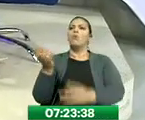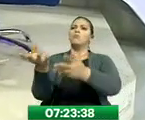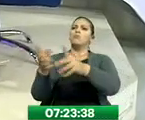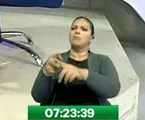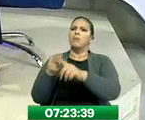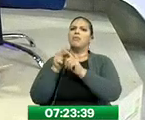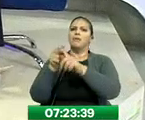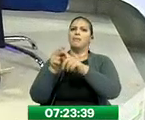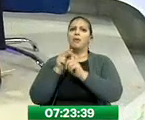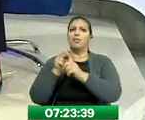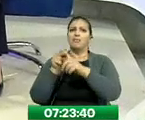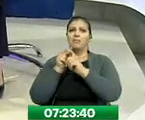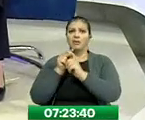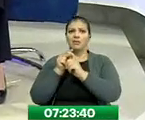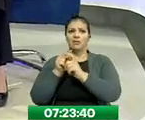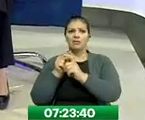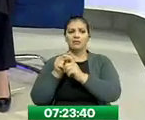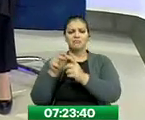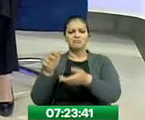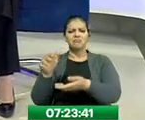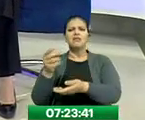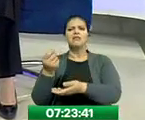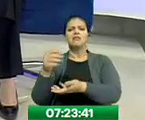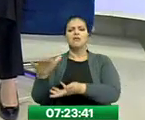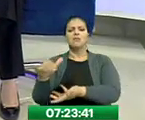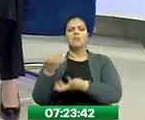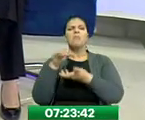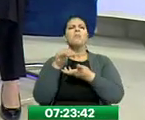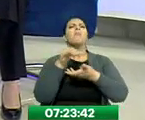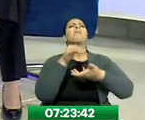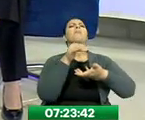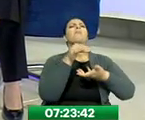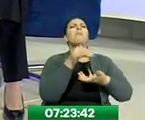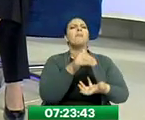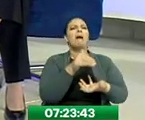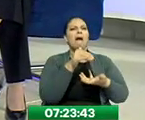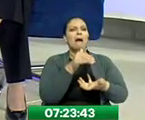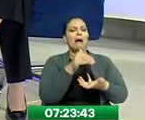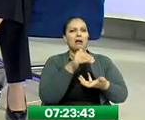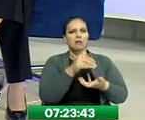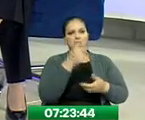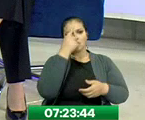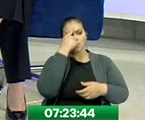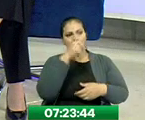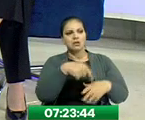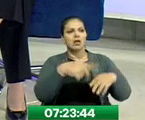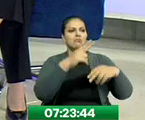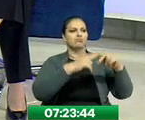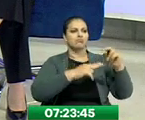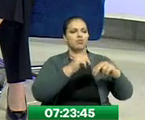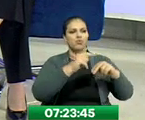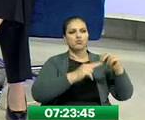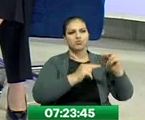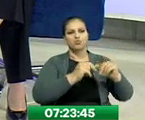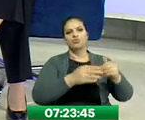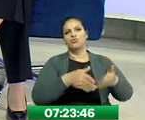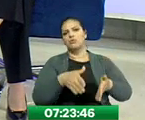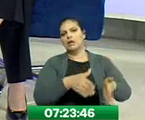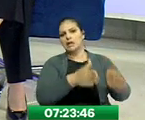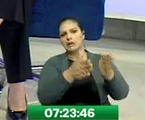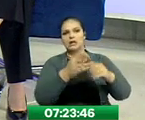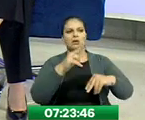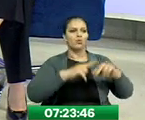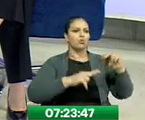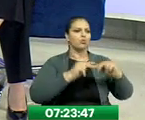en caso de que ese dinero no sea destinado precisamente a la inversión, que es lo que el país requiere,